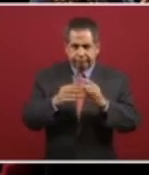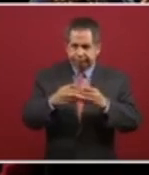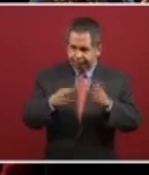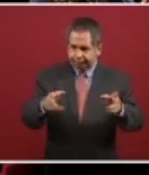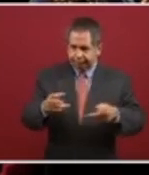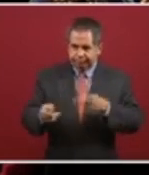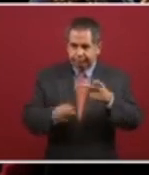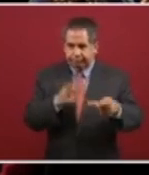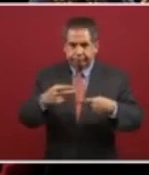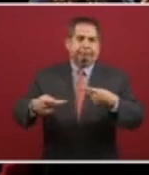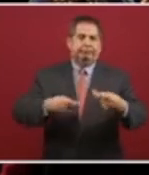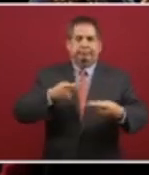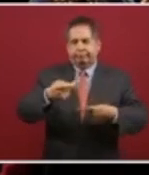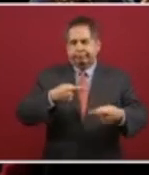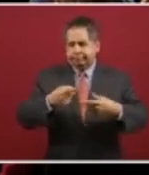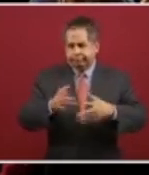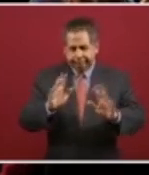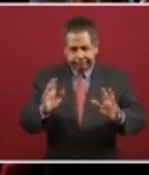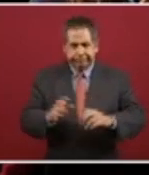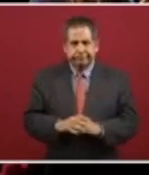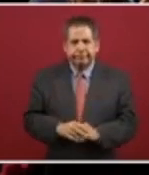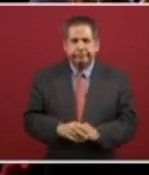abrimos, porque ya estamos.